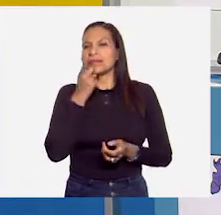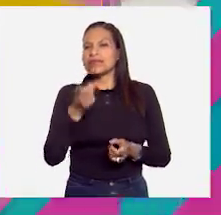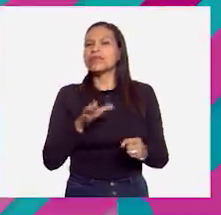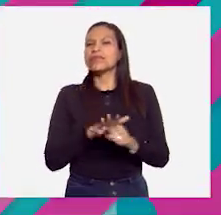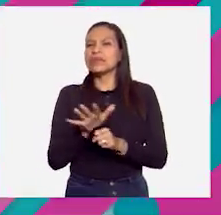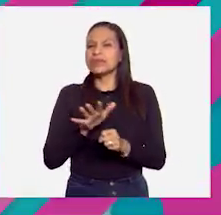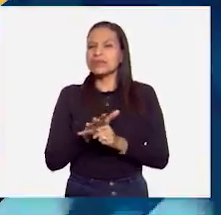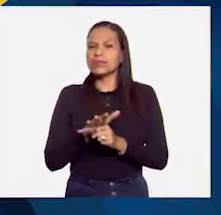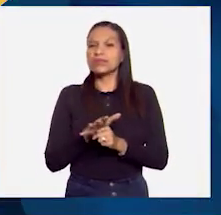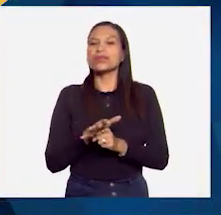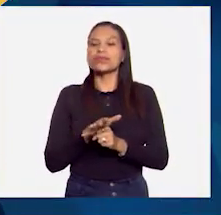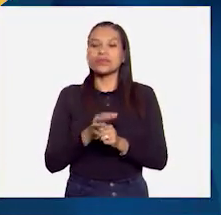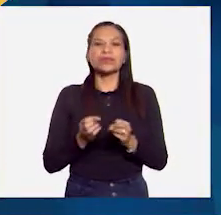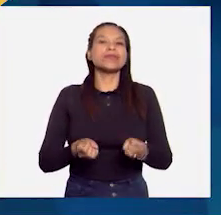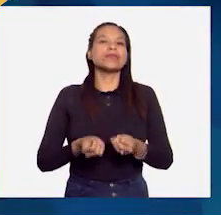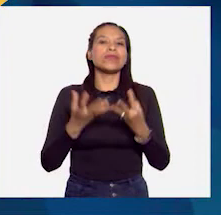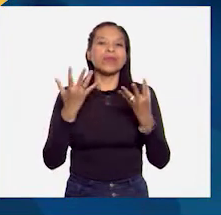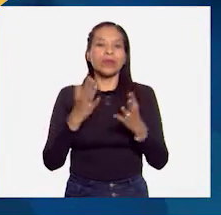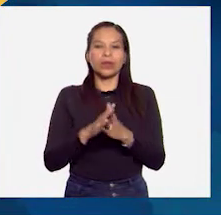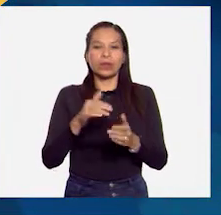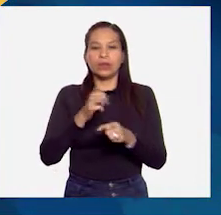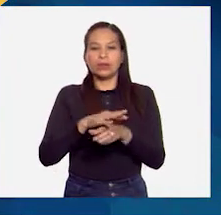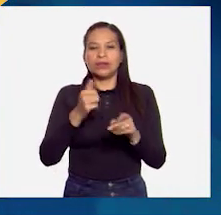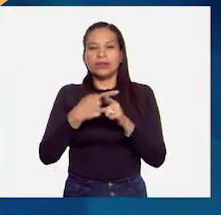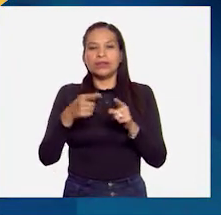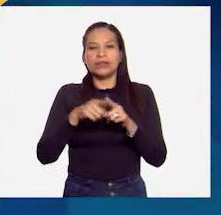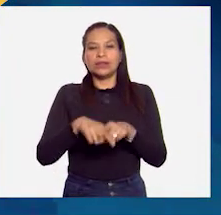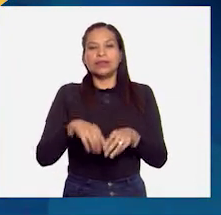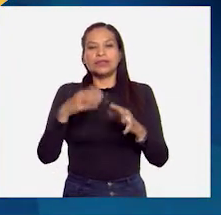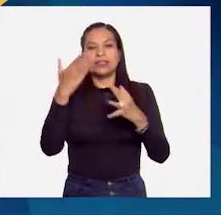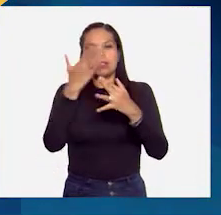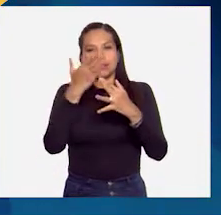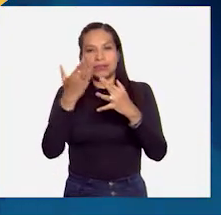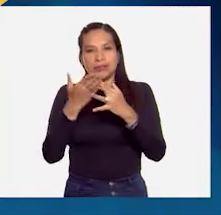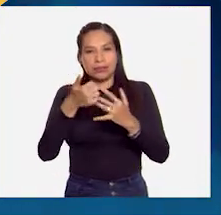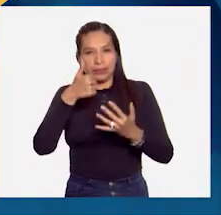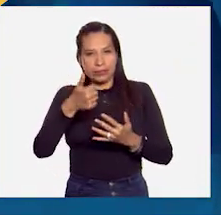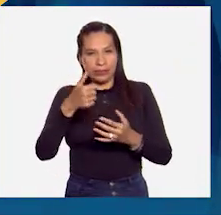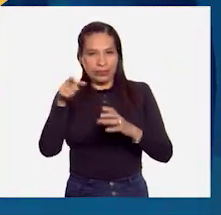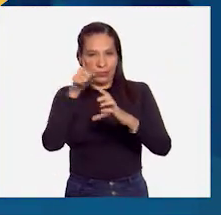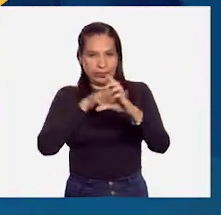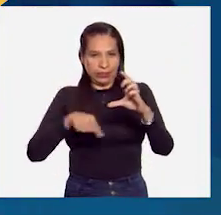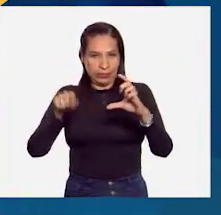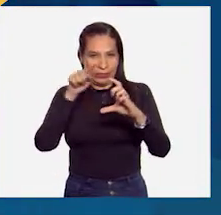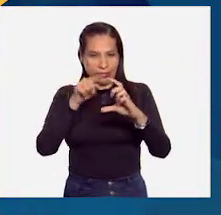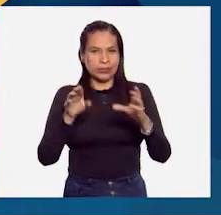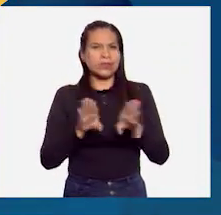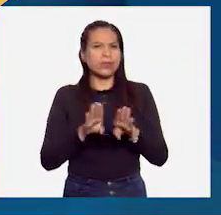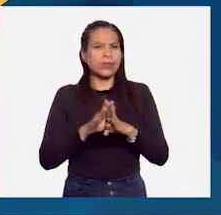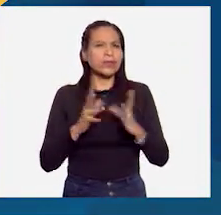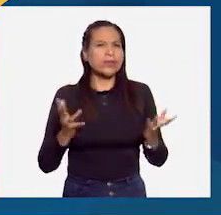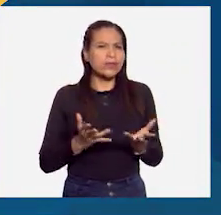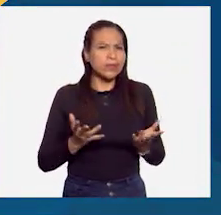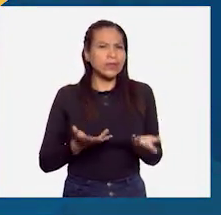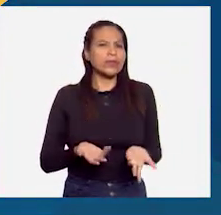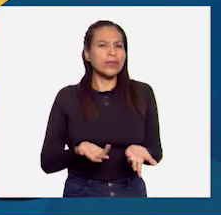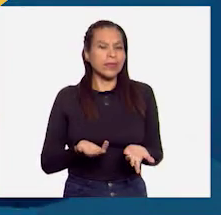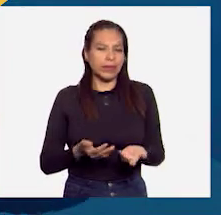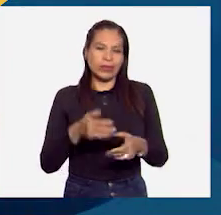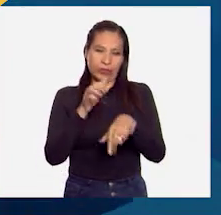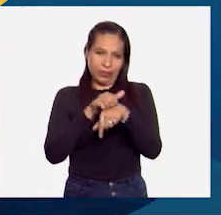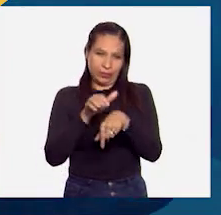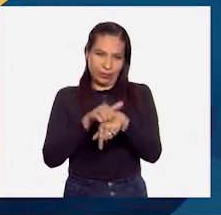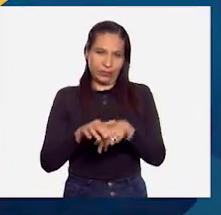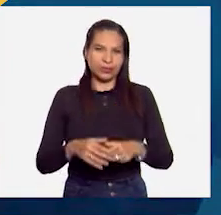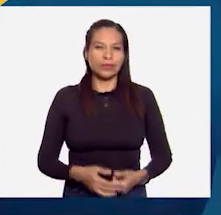así. ¿Cuántos sextos podemos representar en un entero? ¿Cómo lo hacemos? Con